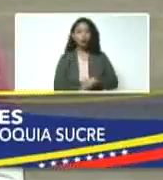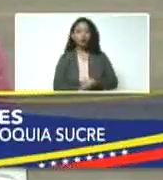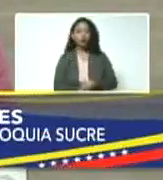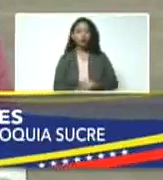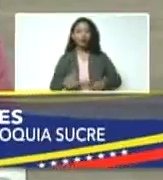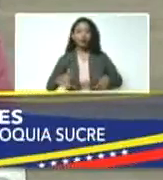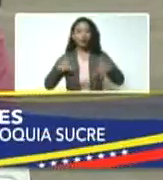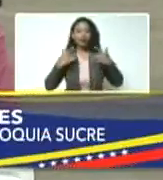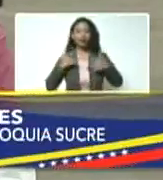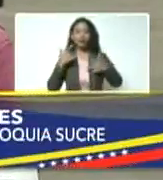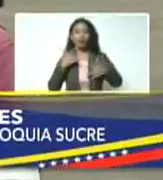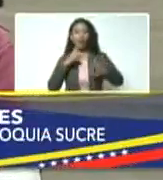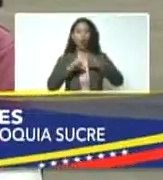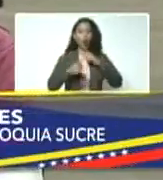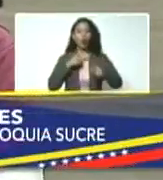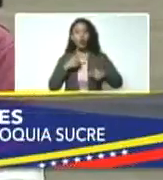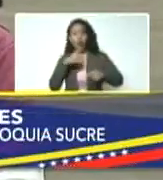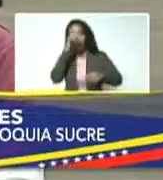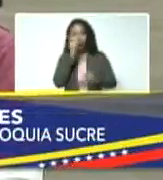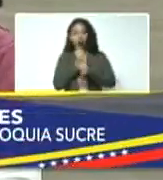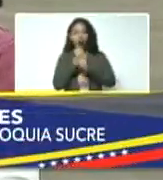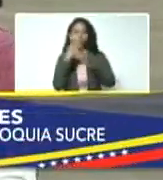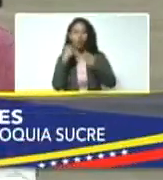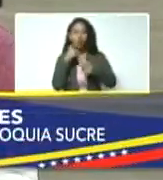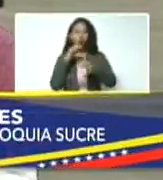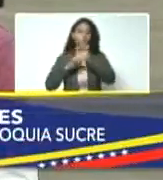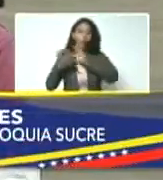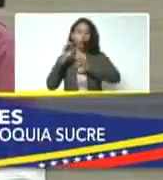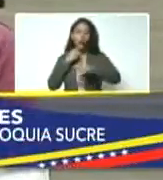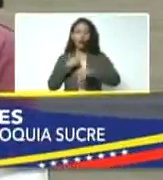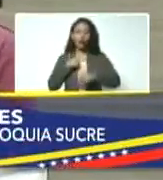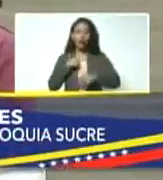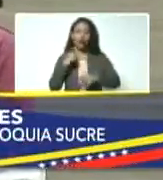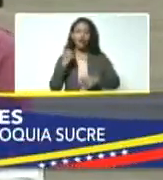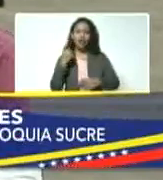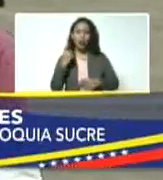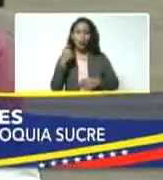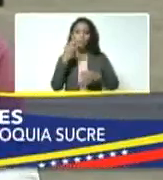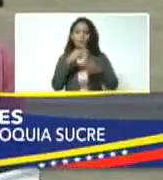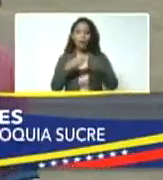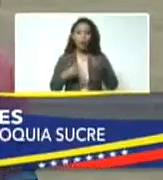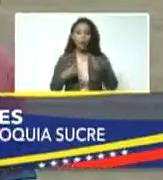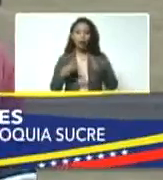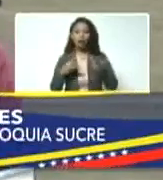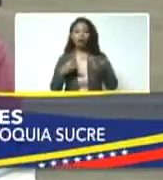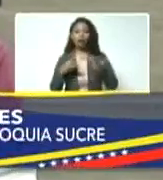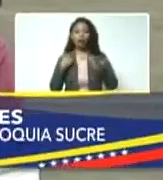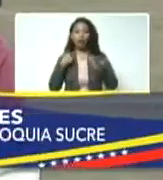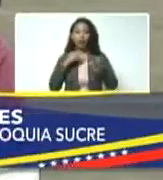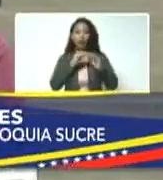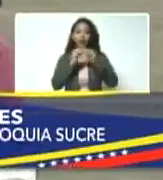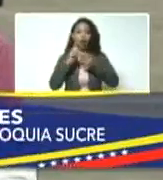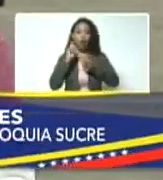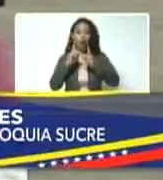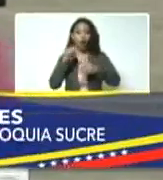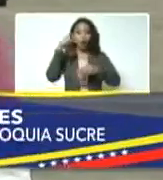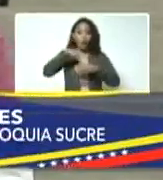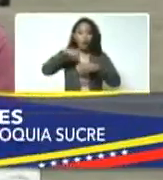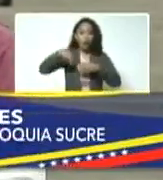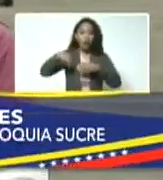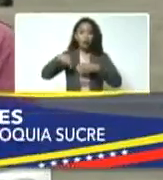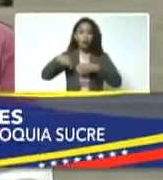ganas de hacer las cosas, muchos nos comentaban y nos decían que les faltaba materia prima, que tenían que reparar alguna máquina,